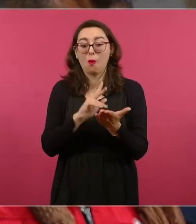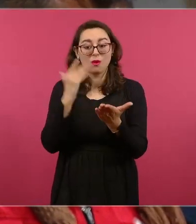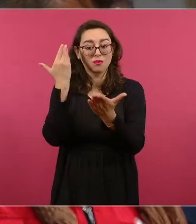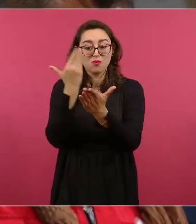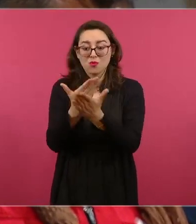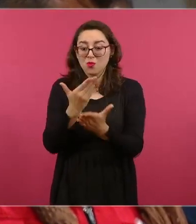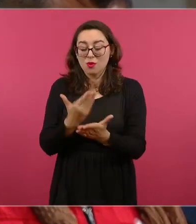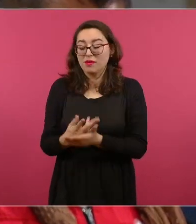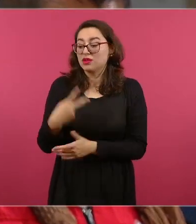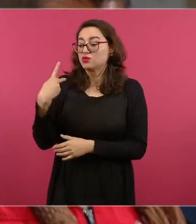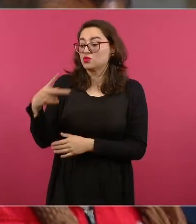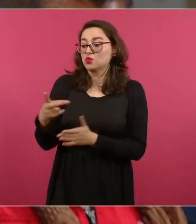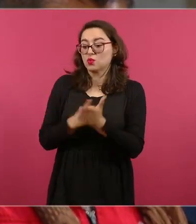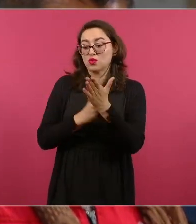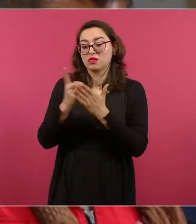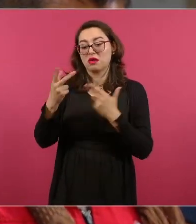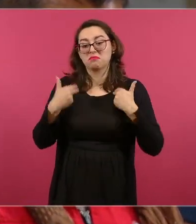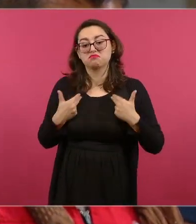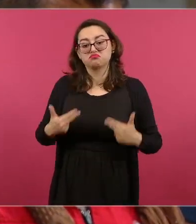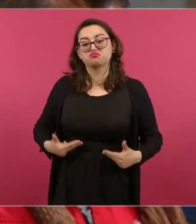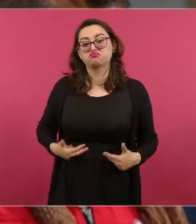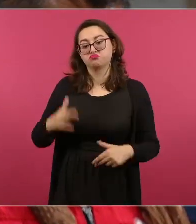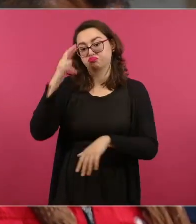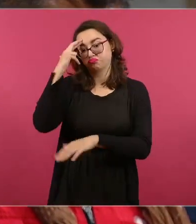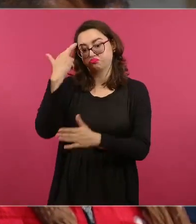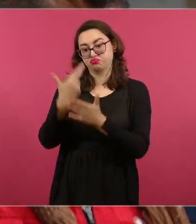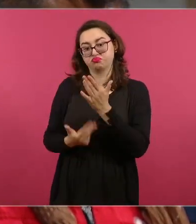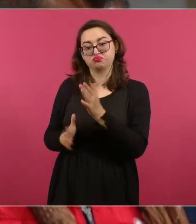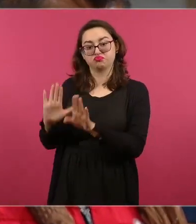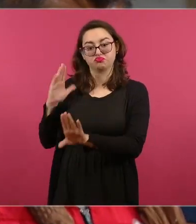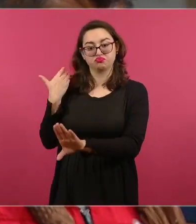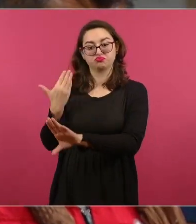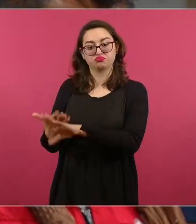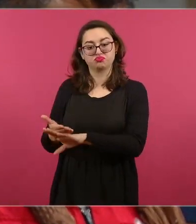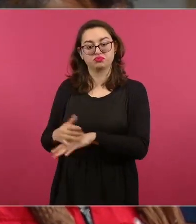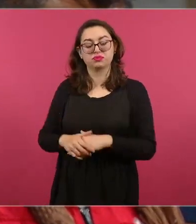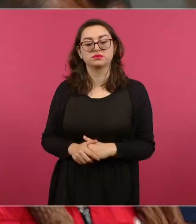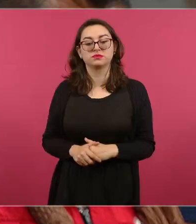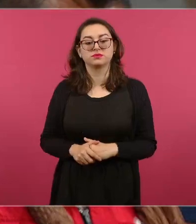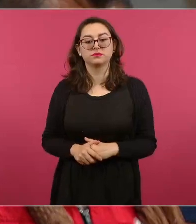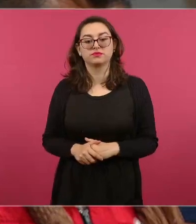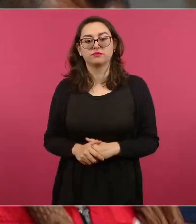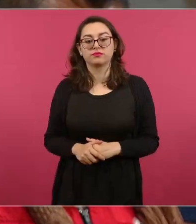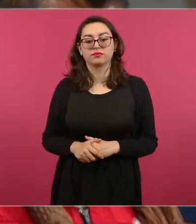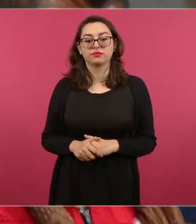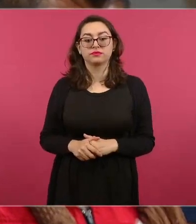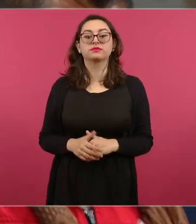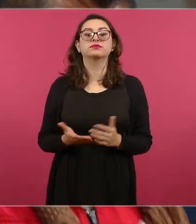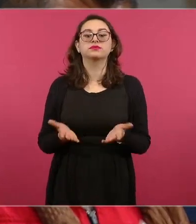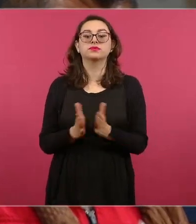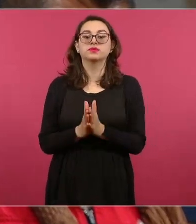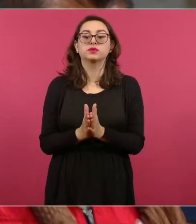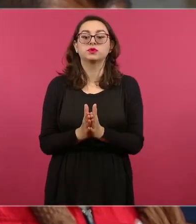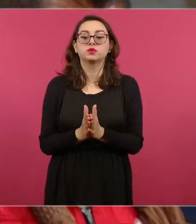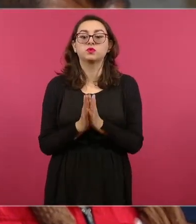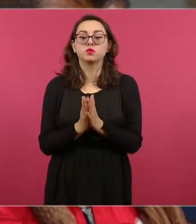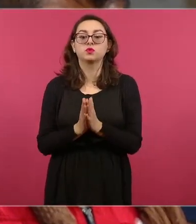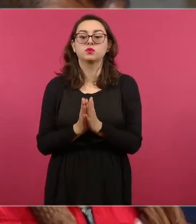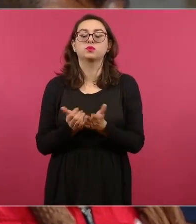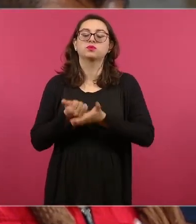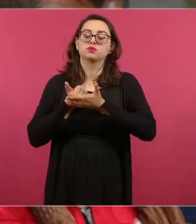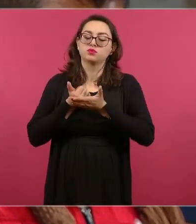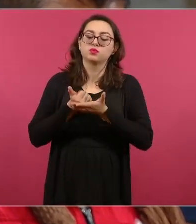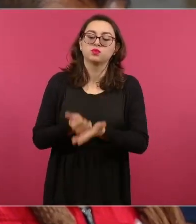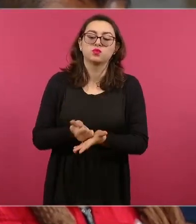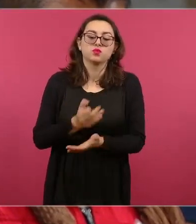los derechos humanos y las garantías constitucionales de Jorge. Es por lo que le piden su valiosa